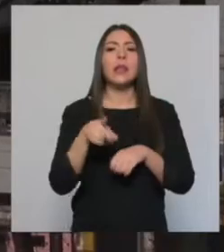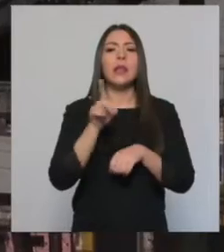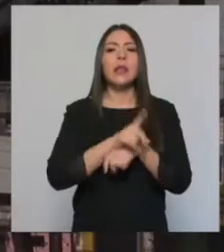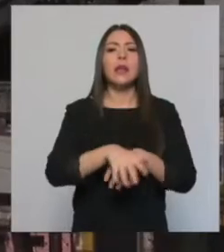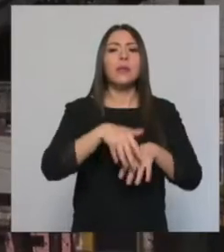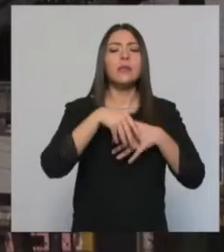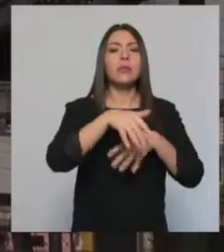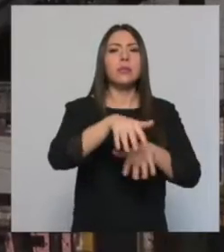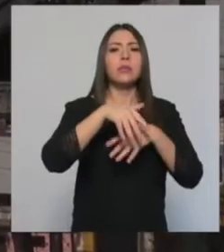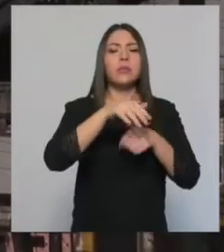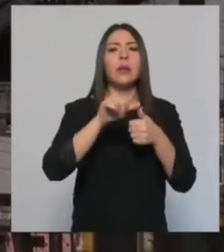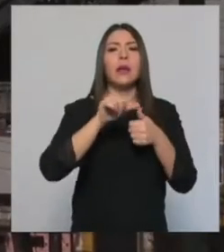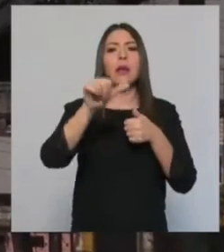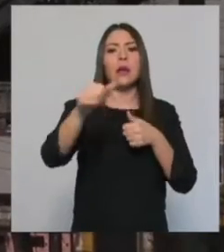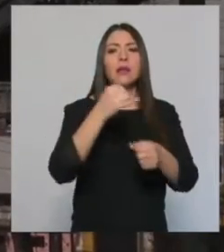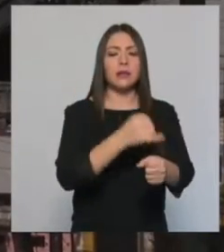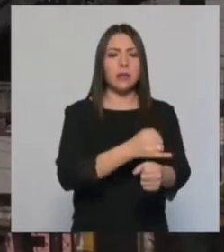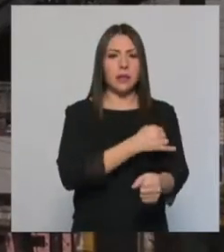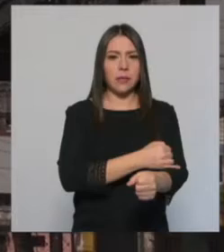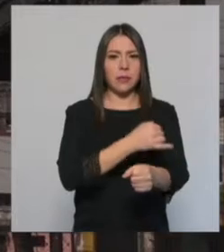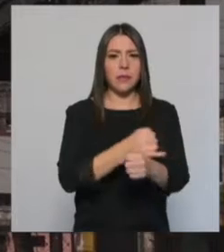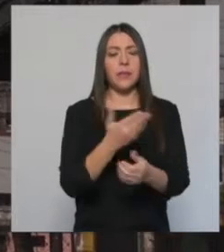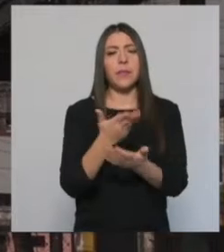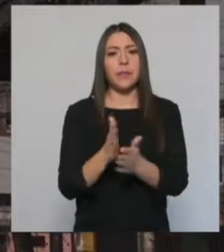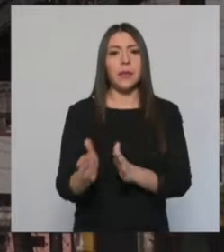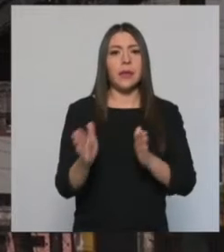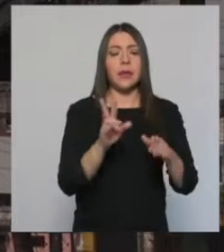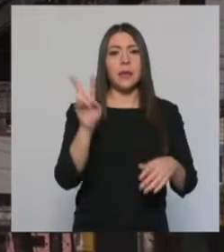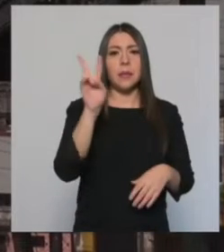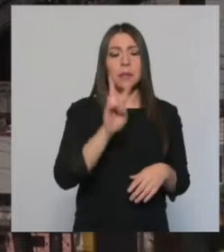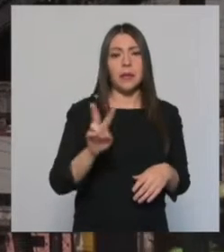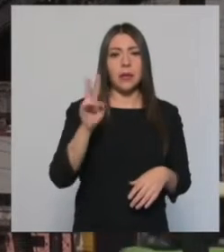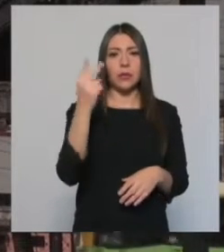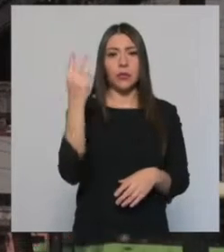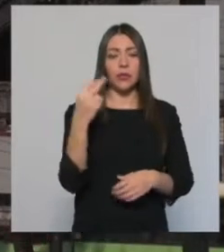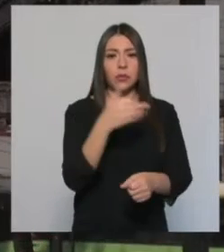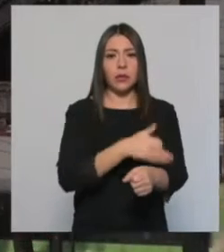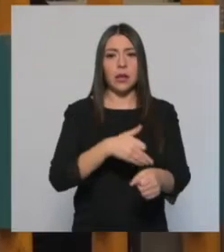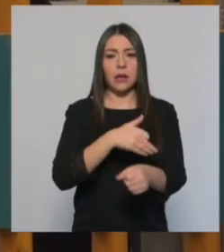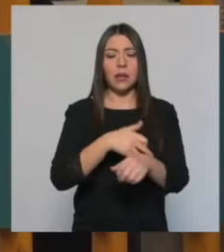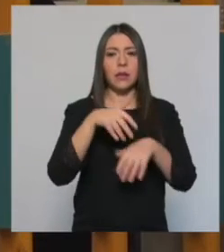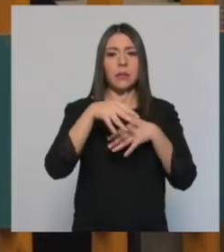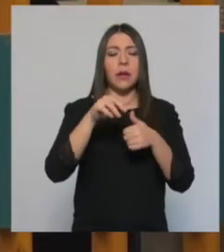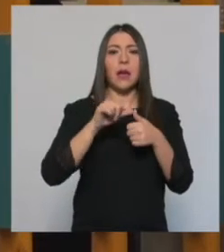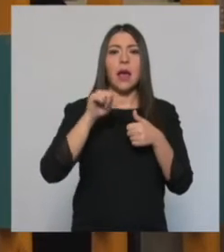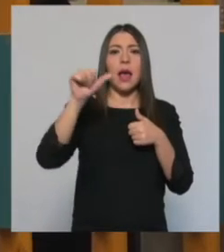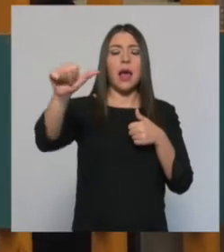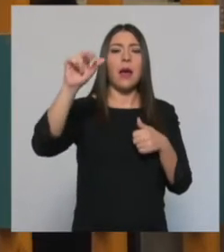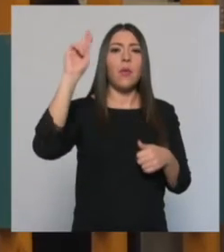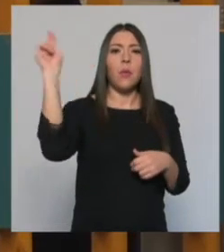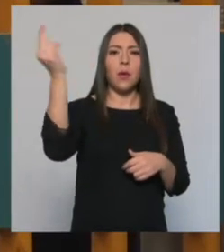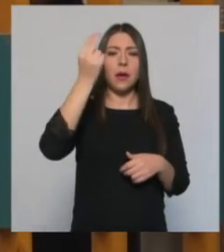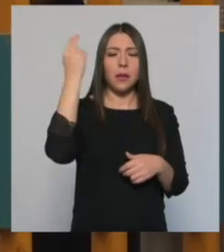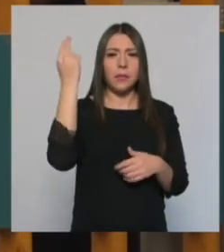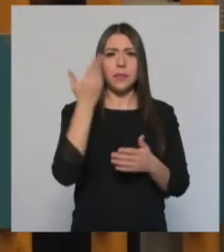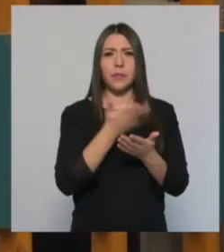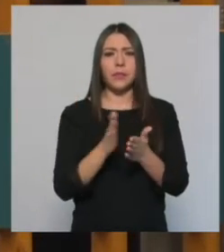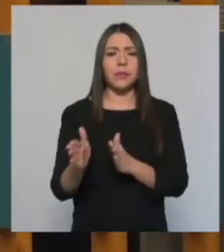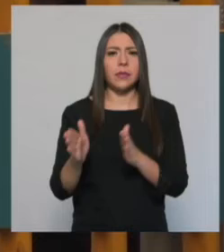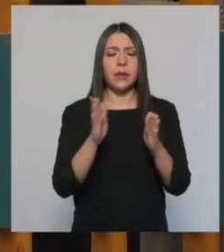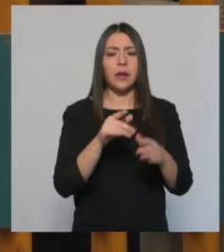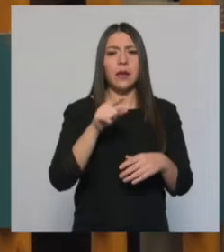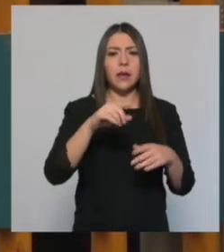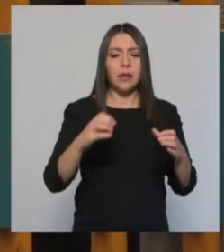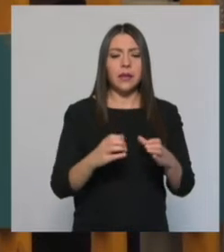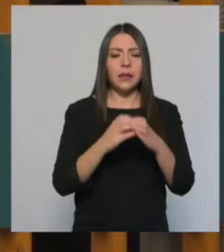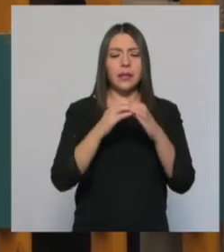Iztapalapa. Mientras que el día viernes a las 14 horas realizarán un mitin rumbo a Rectoría. Además, la Facultad de Ciencias